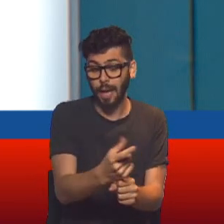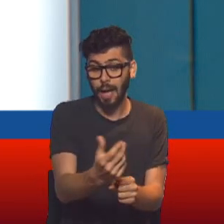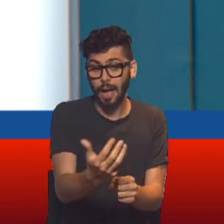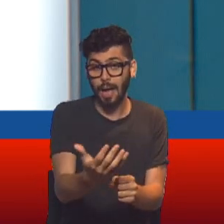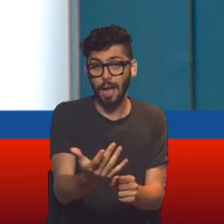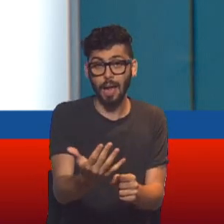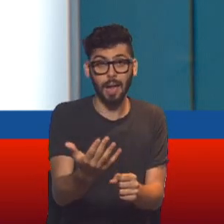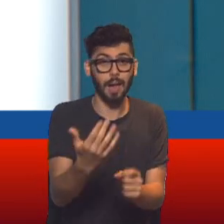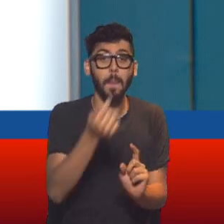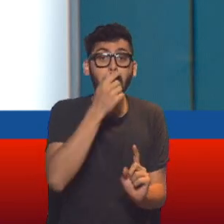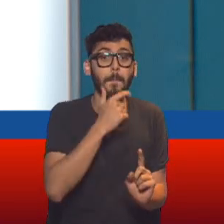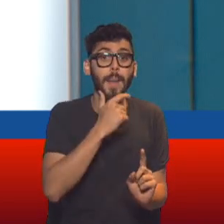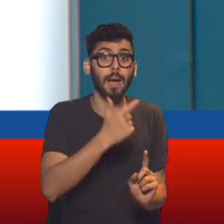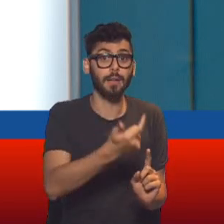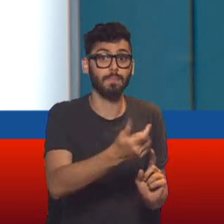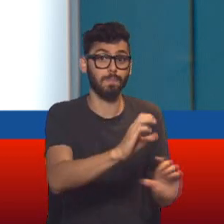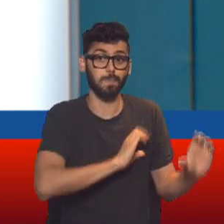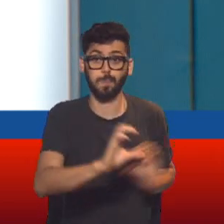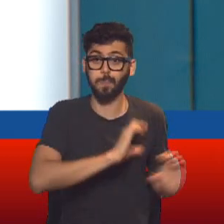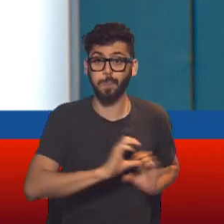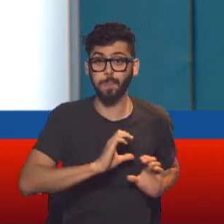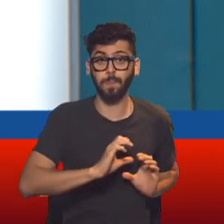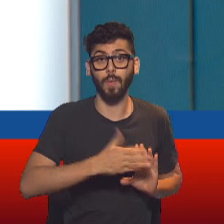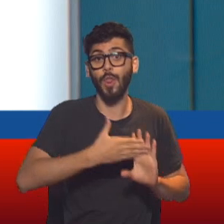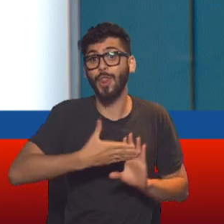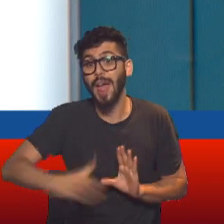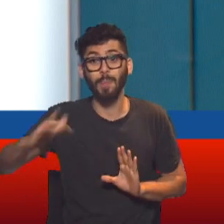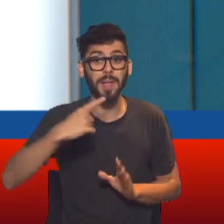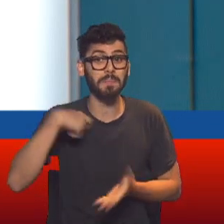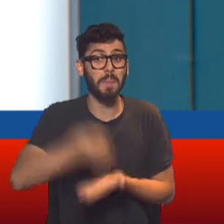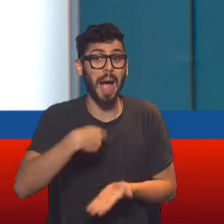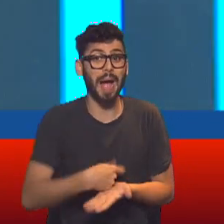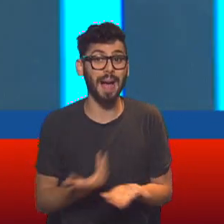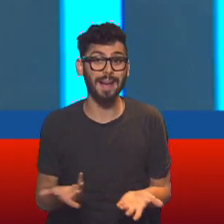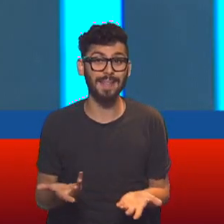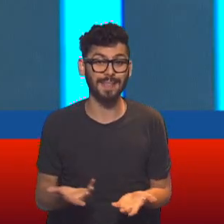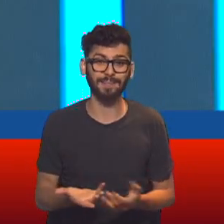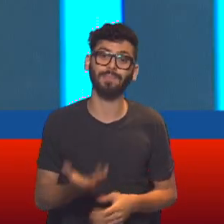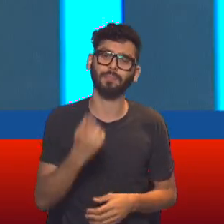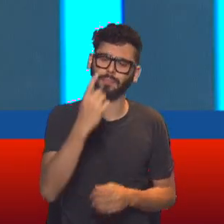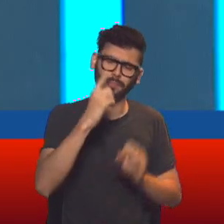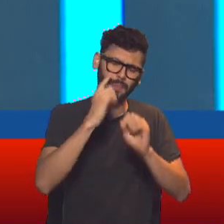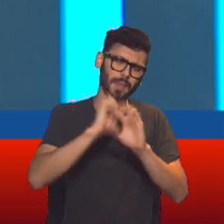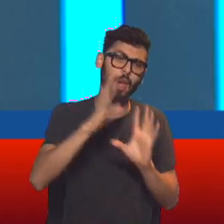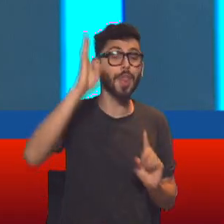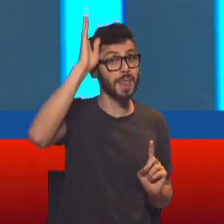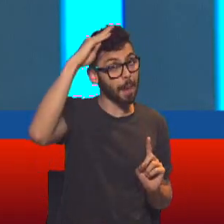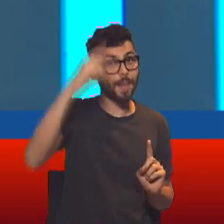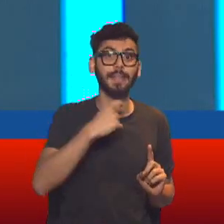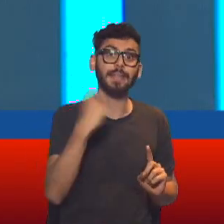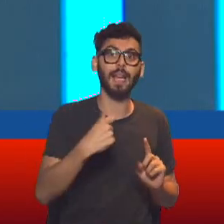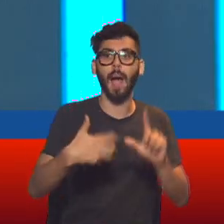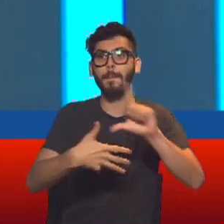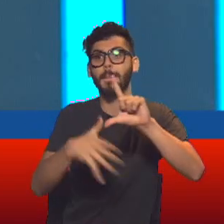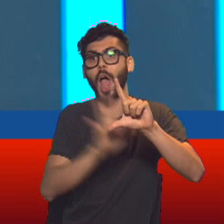mandato de Macri y con posterioridad todos los vencimientos. Es muy claro que Trump quería que Macri liderara a la derecha en América del